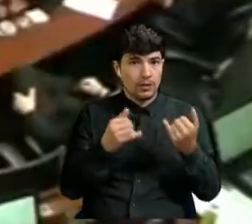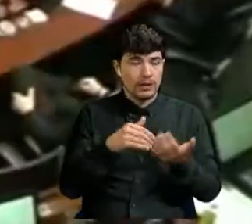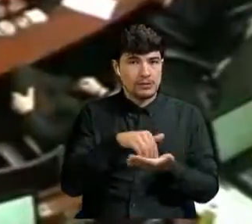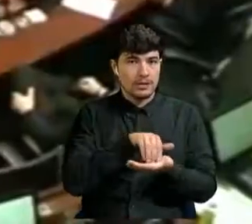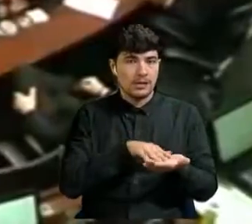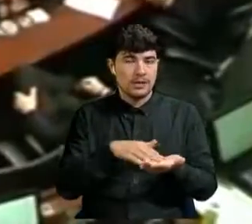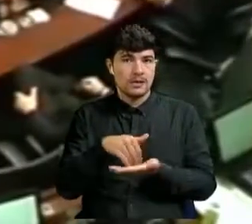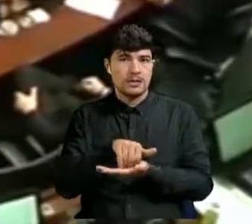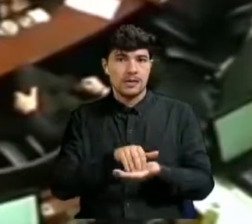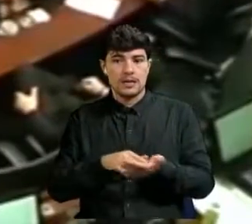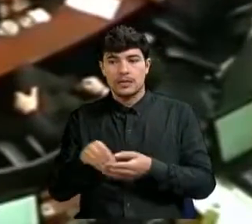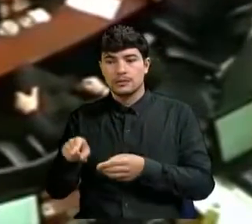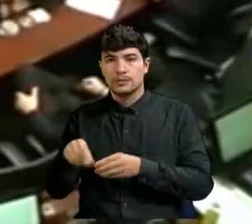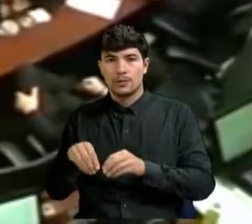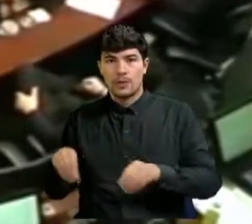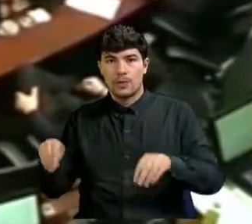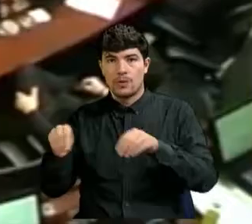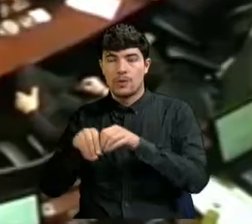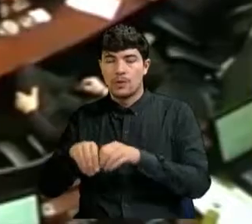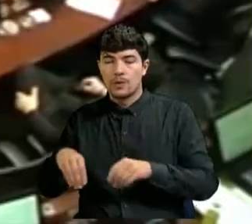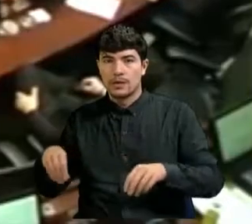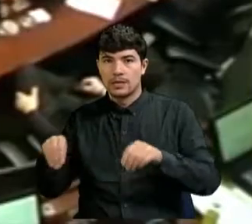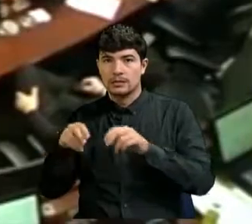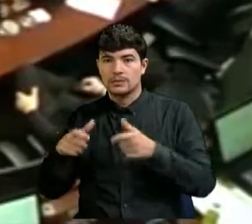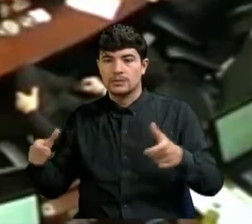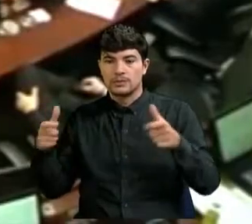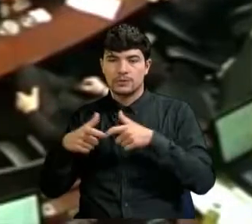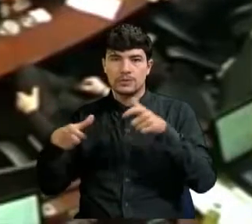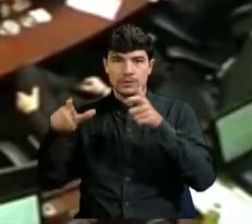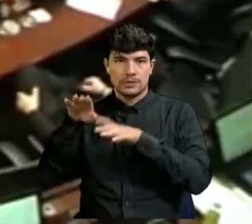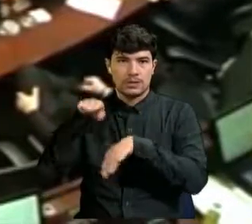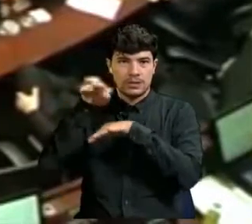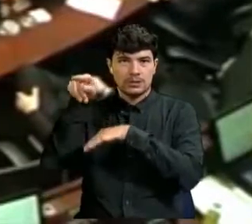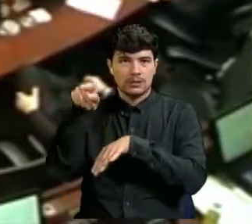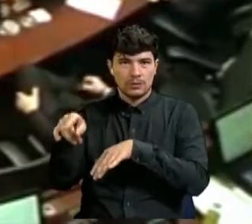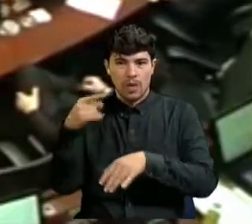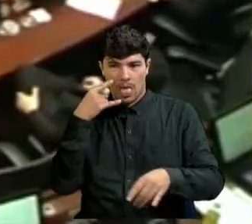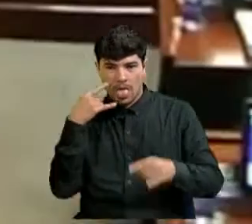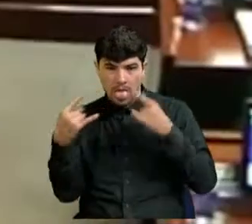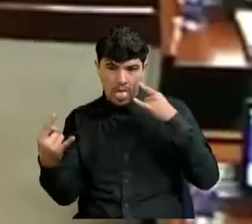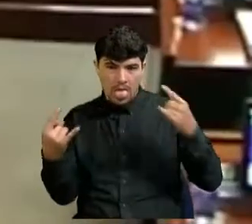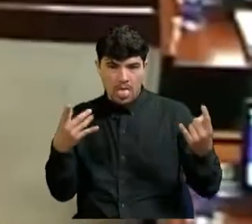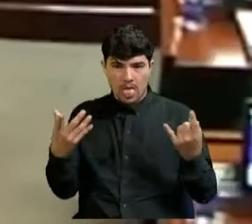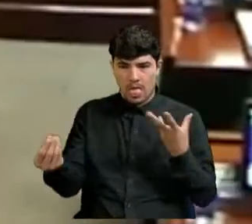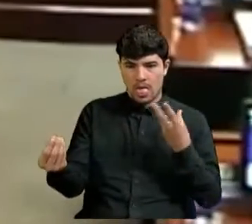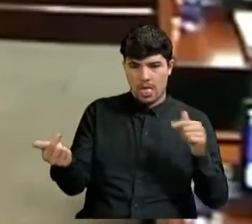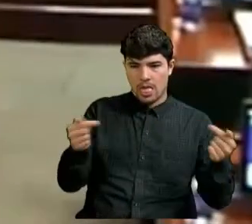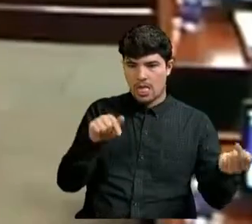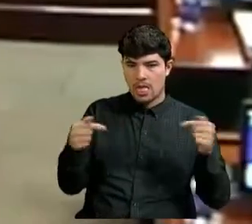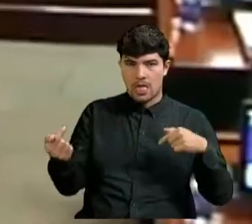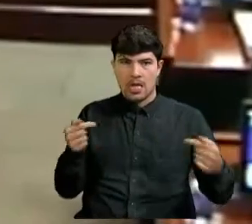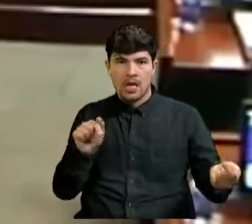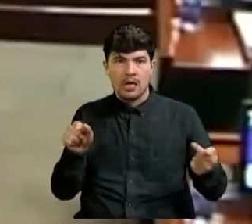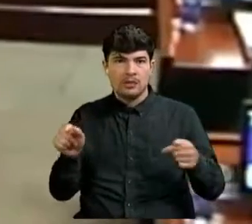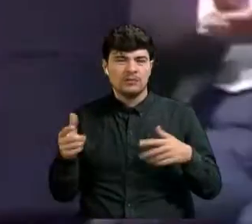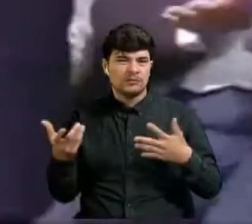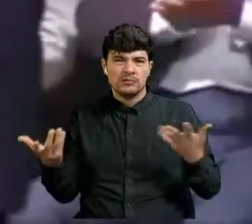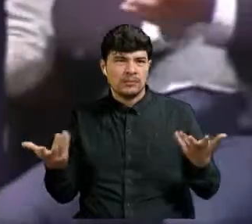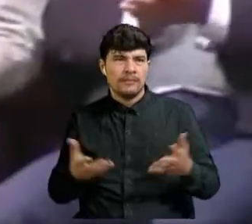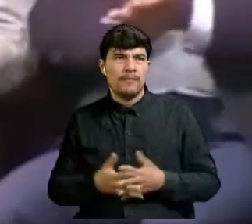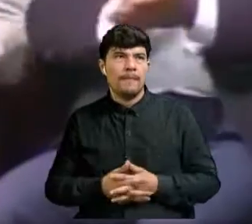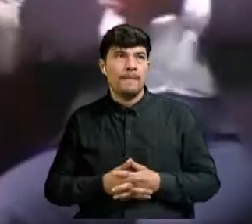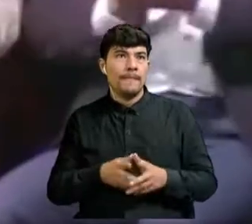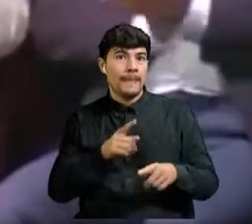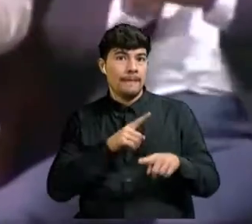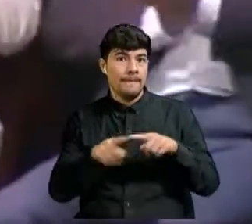terreno del Congreso de la República y que se ve enlodado por intereses y choques entre partidos del Senado y la Cámara de Representantes.